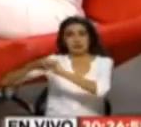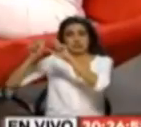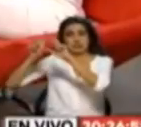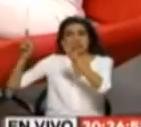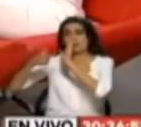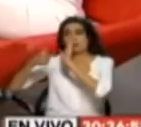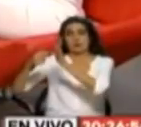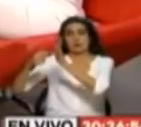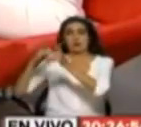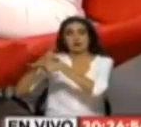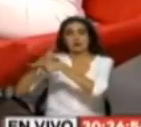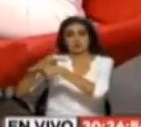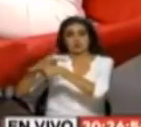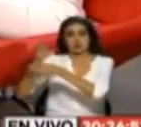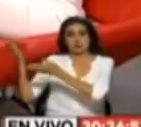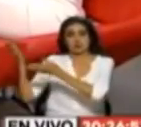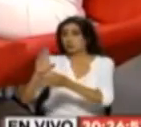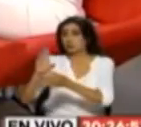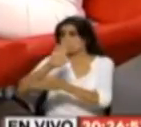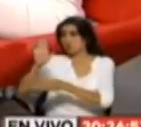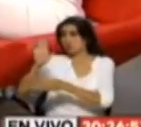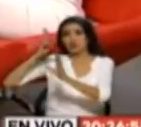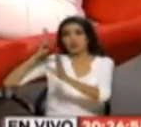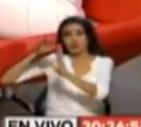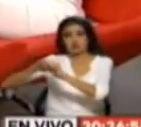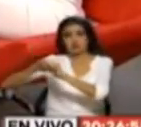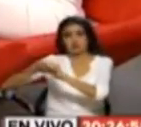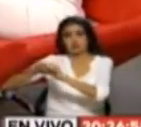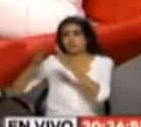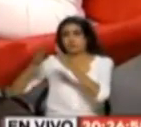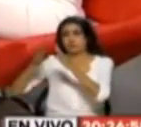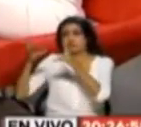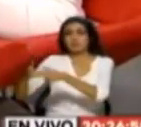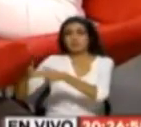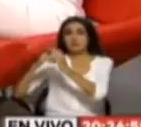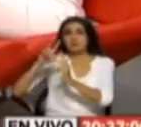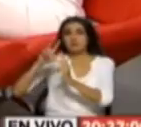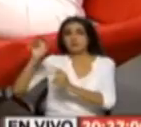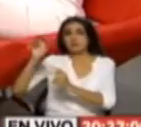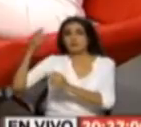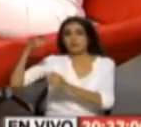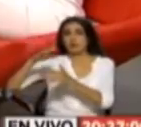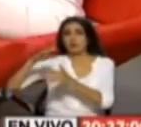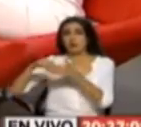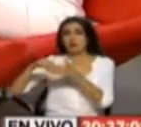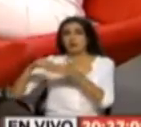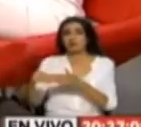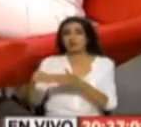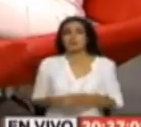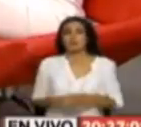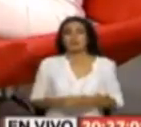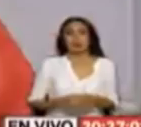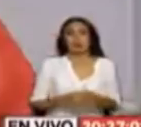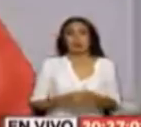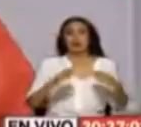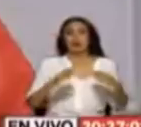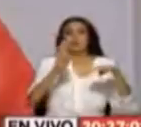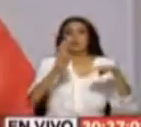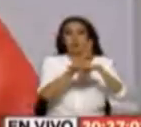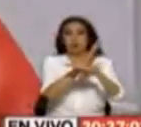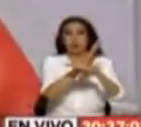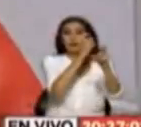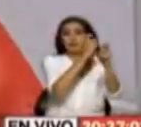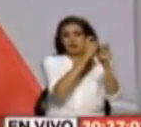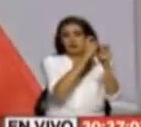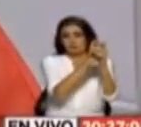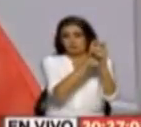poder mostrar a los ciudadanos cuáles son estos productos, además de abrir una línea de crédito de 30 millones de dólares hasta fin de año. Eso con el Banco del Pacífico,